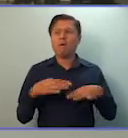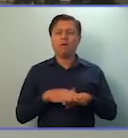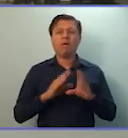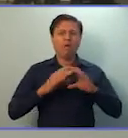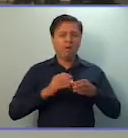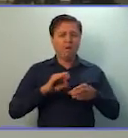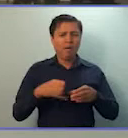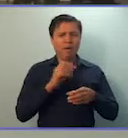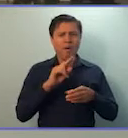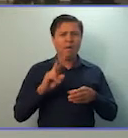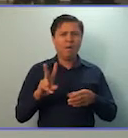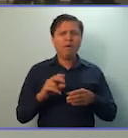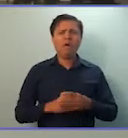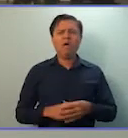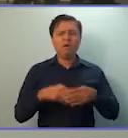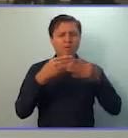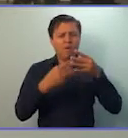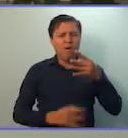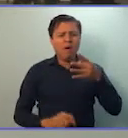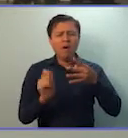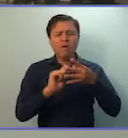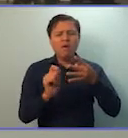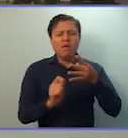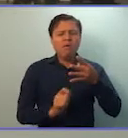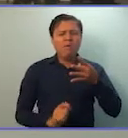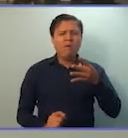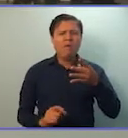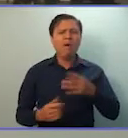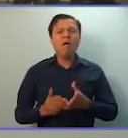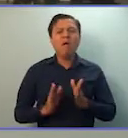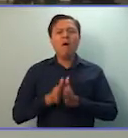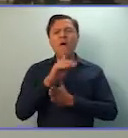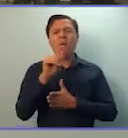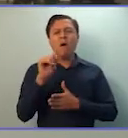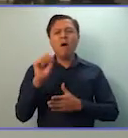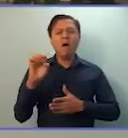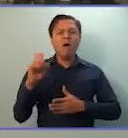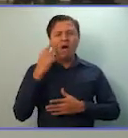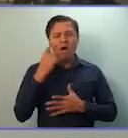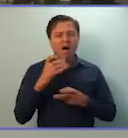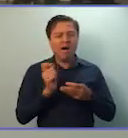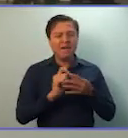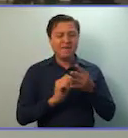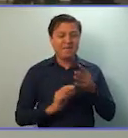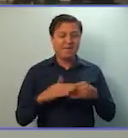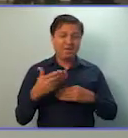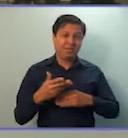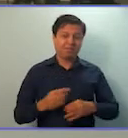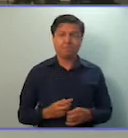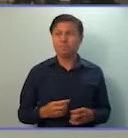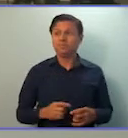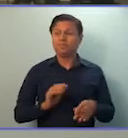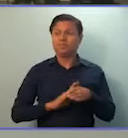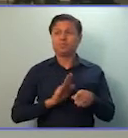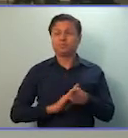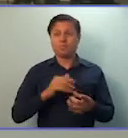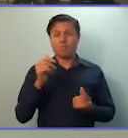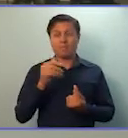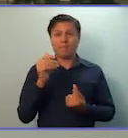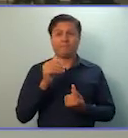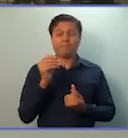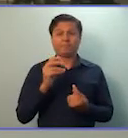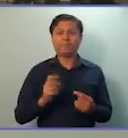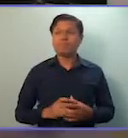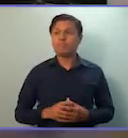una junta receptora de votos en un formulario y el tribunal los procede registral y luego les va a llamar a una capacitación